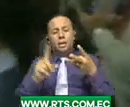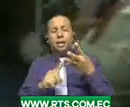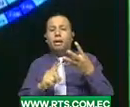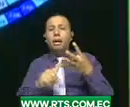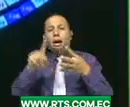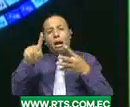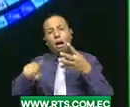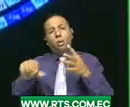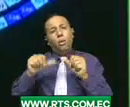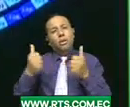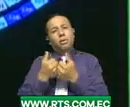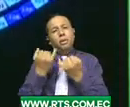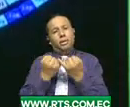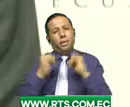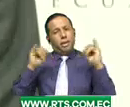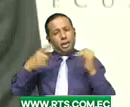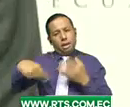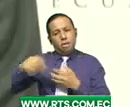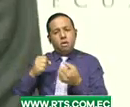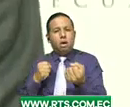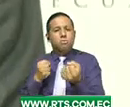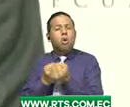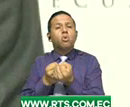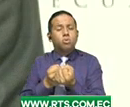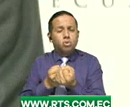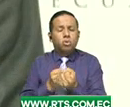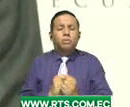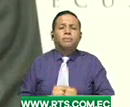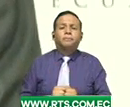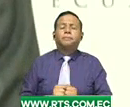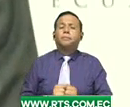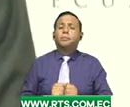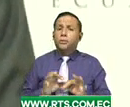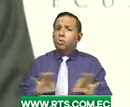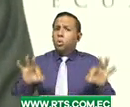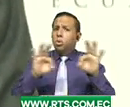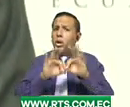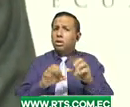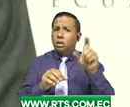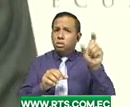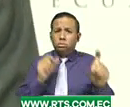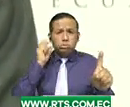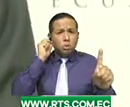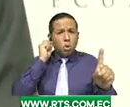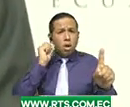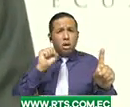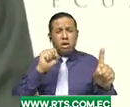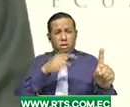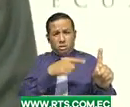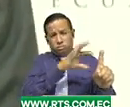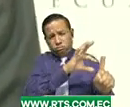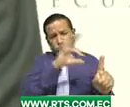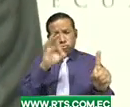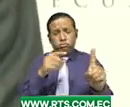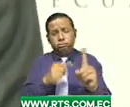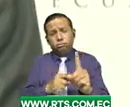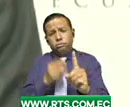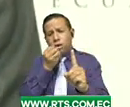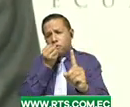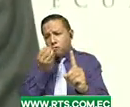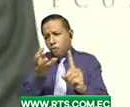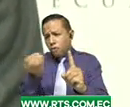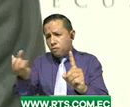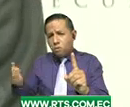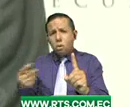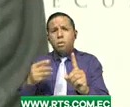algunos asambleístas independientes. Es necesario que la superintendenta venga acá a la asamblea y absuelva las inquietudes que tiene el